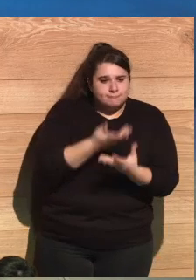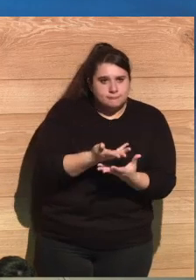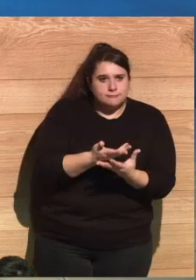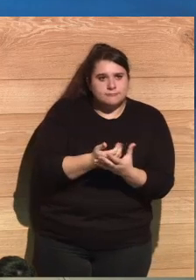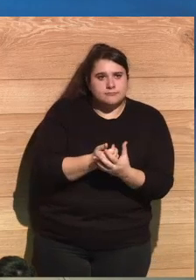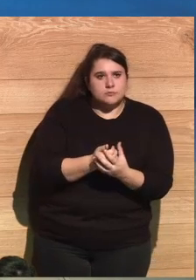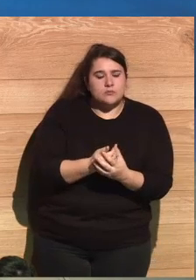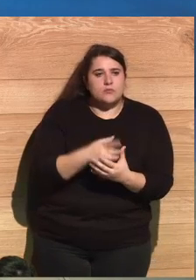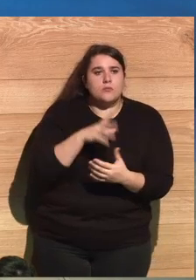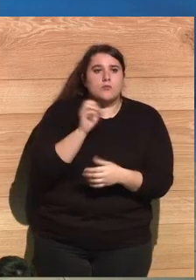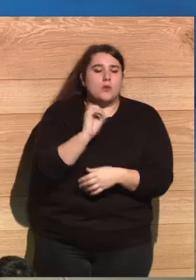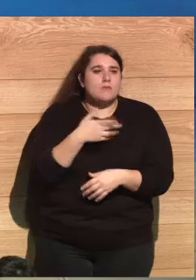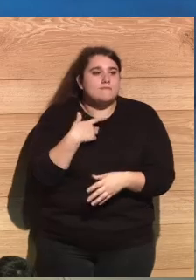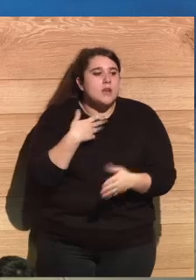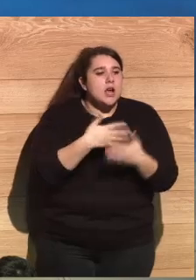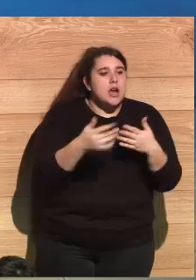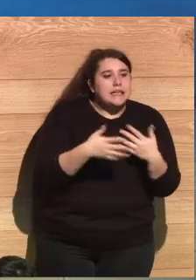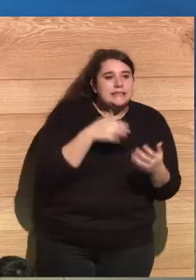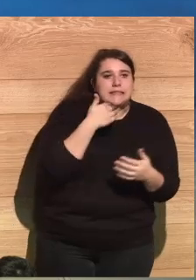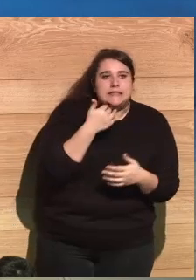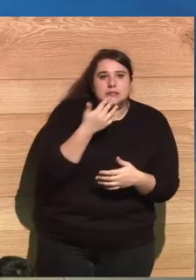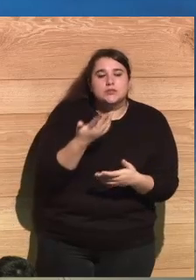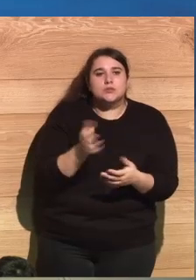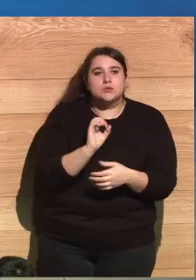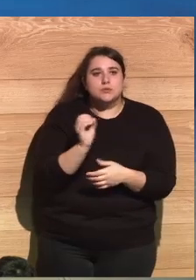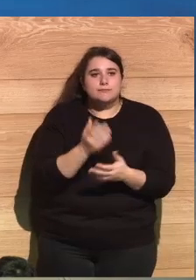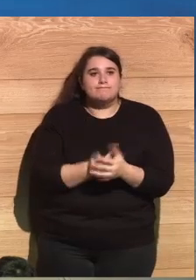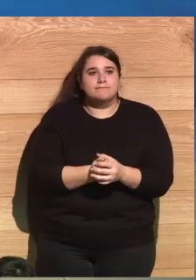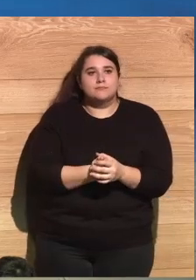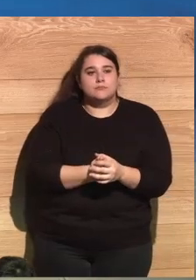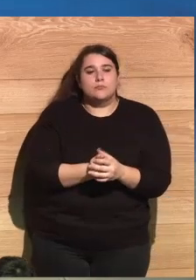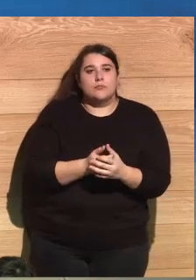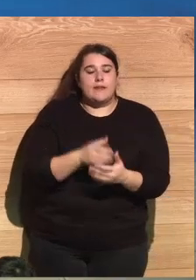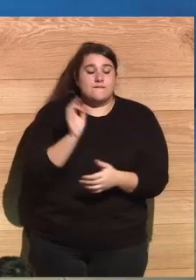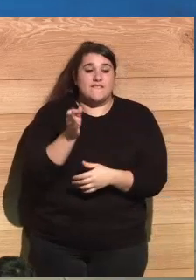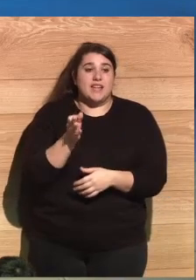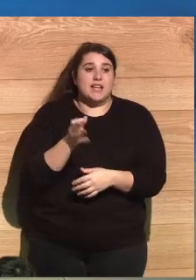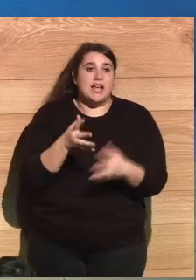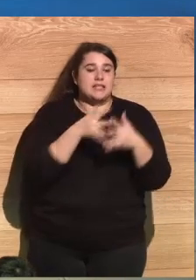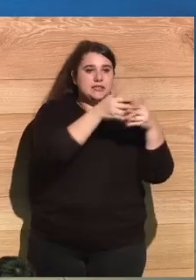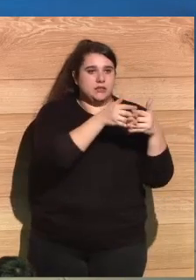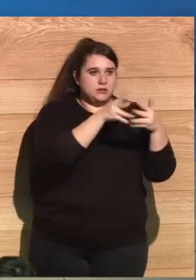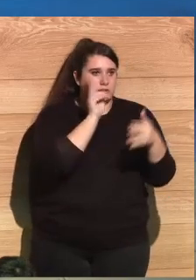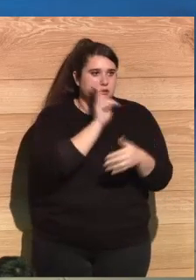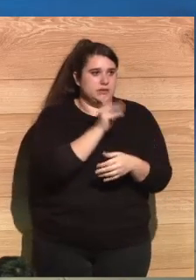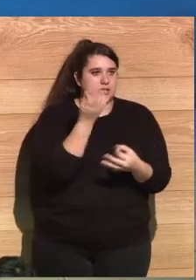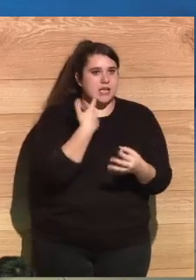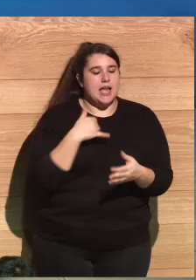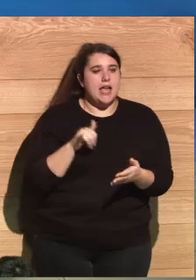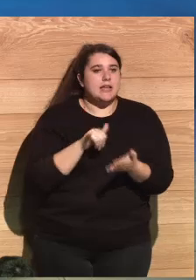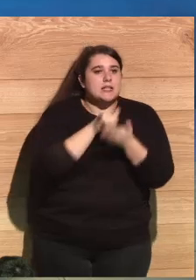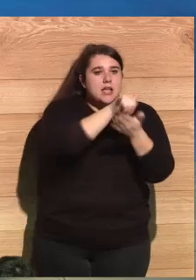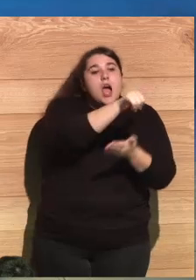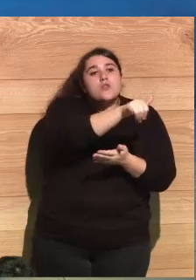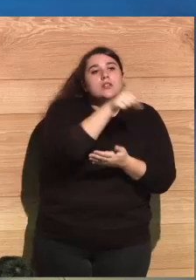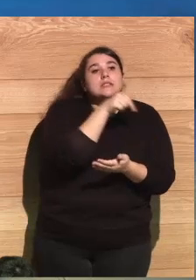posible utilización, manipulación, o están tan imbuidos? Es verdad que en Estados Unidos tú lo ves, en los aeropuertos hay una cola